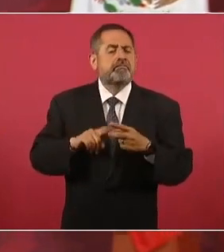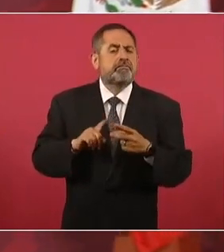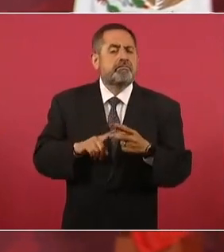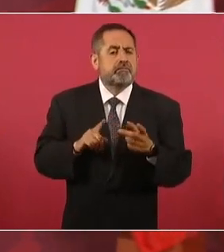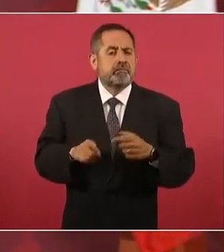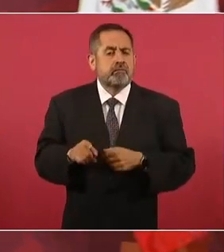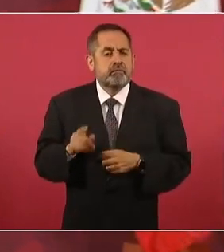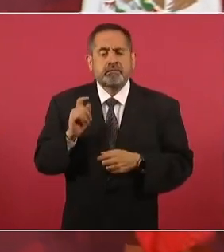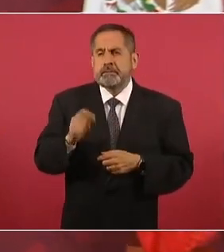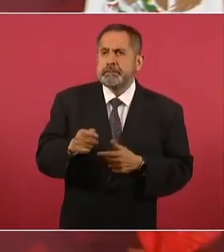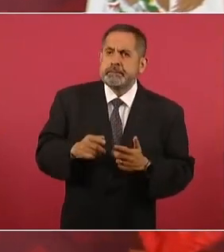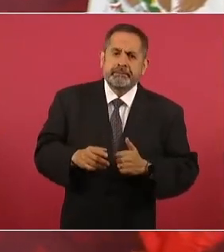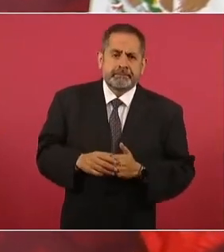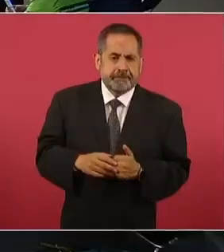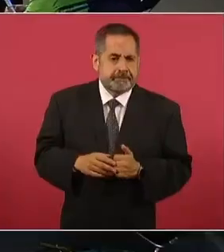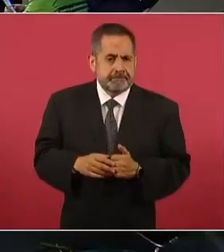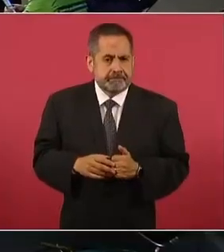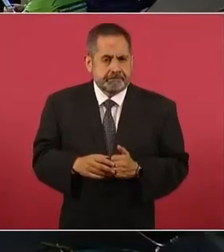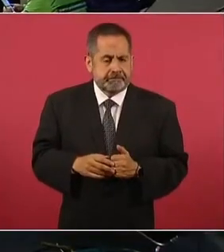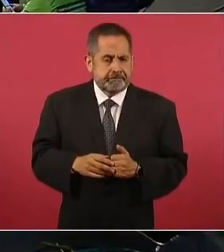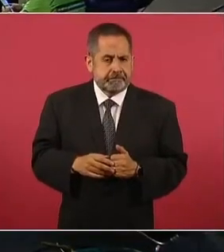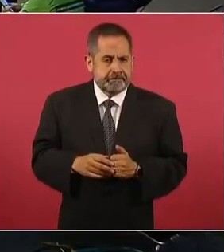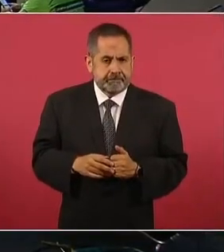una intervención